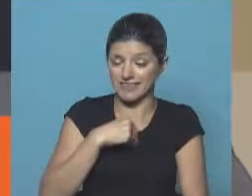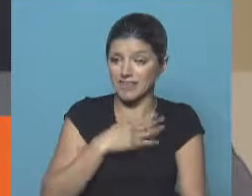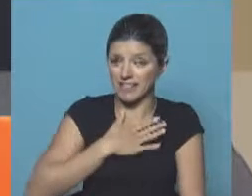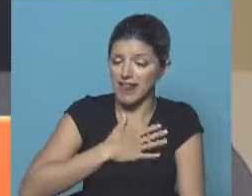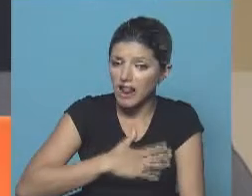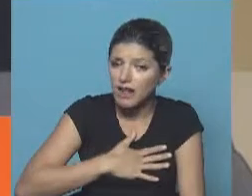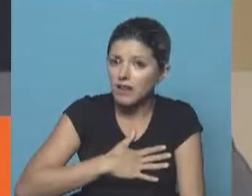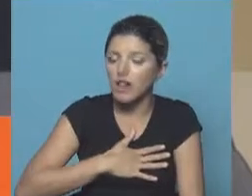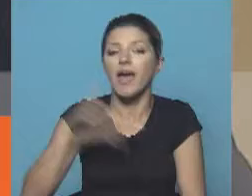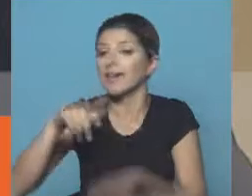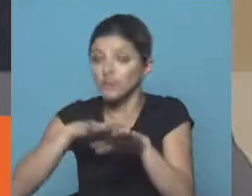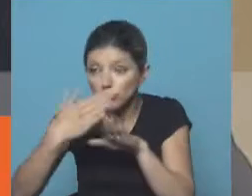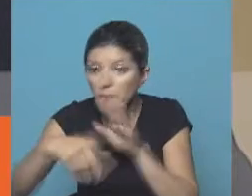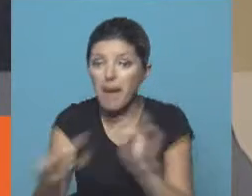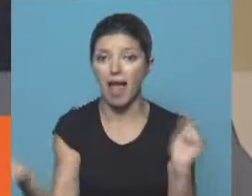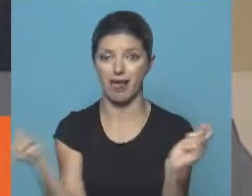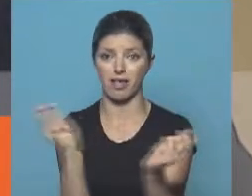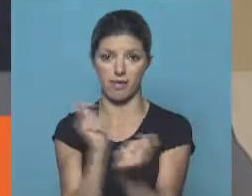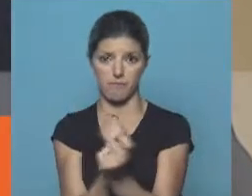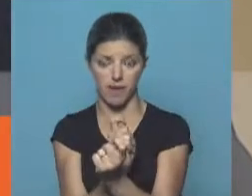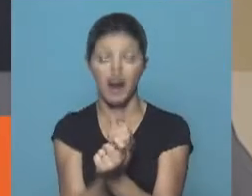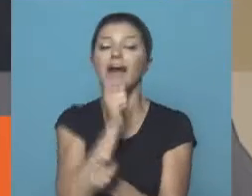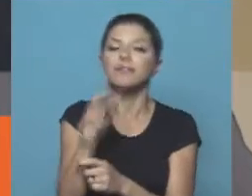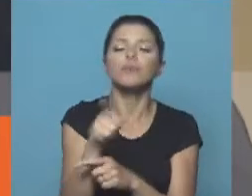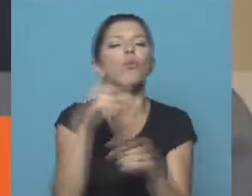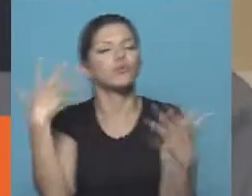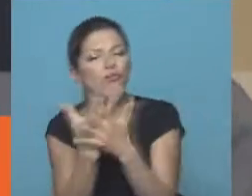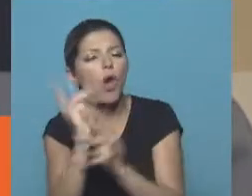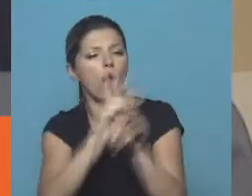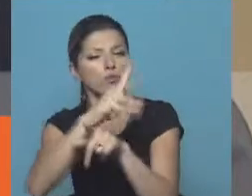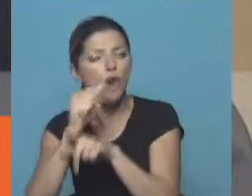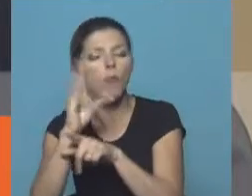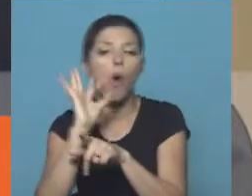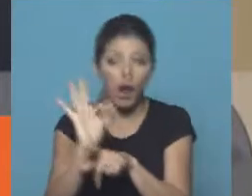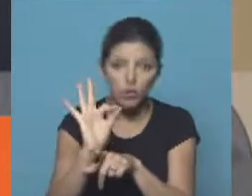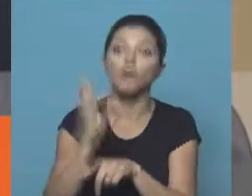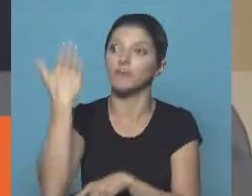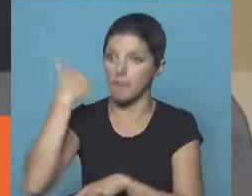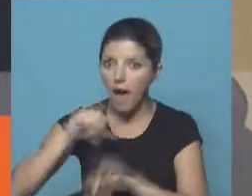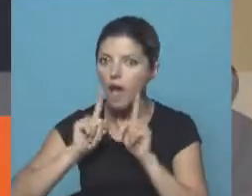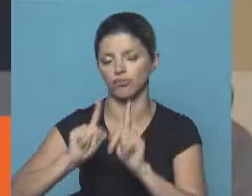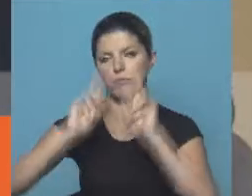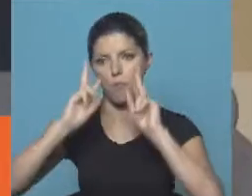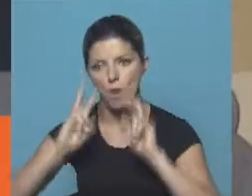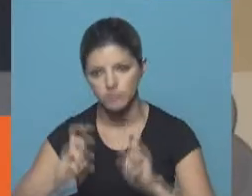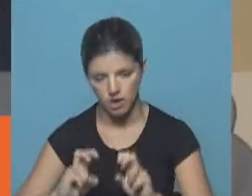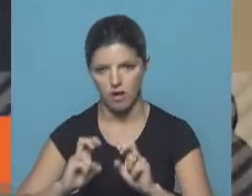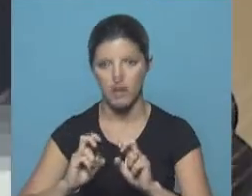esta situación va a cambiar y que efectivamente fue víctima de un ilícito no sé voy a investigar el delito